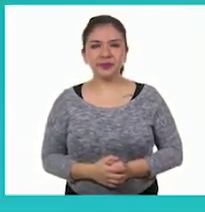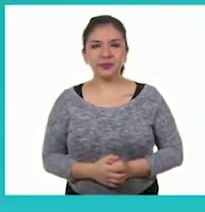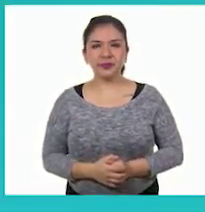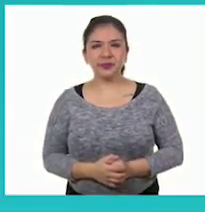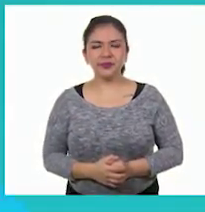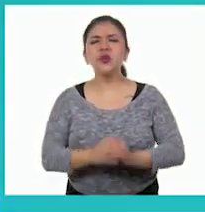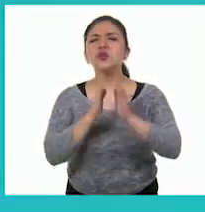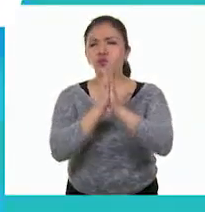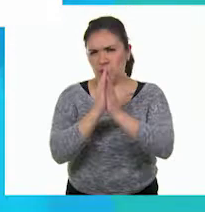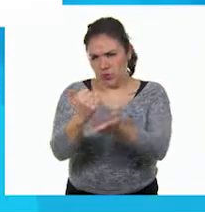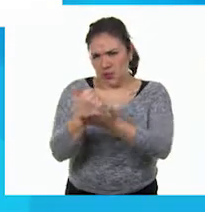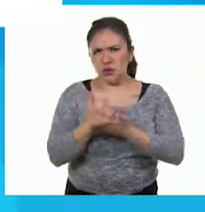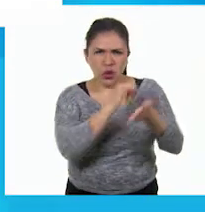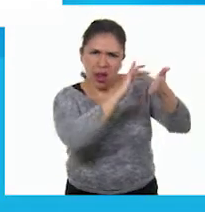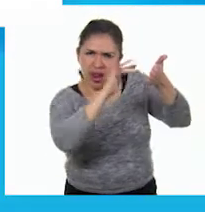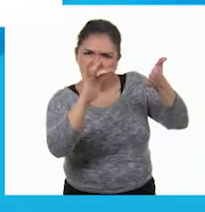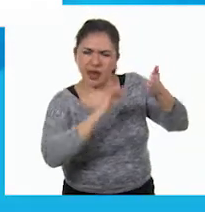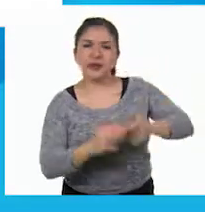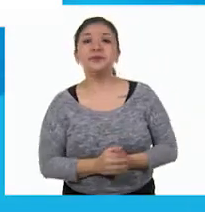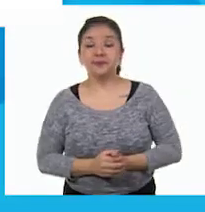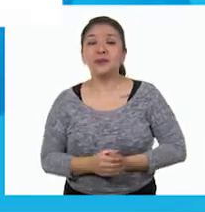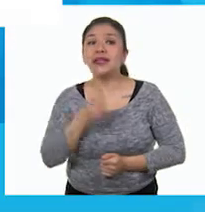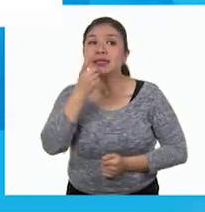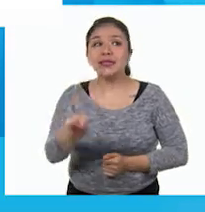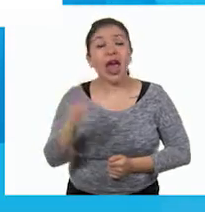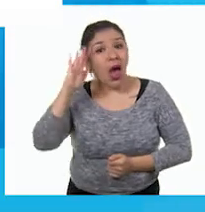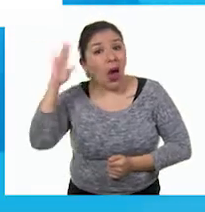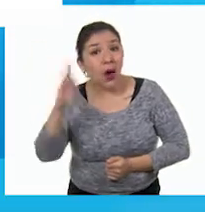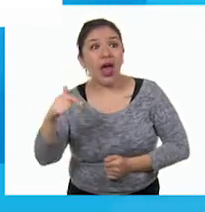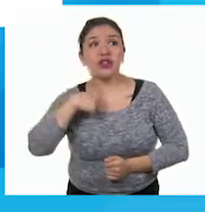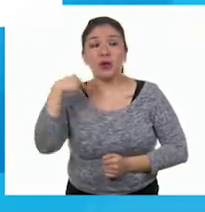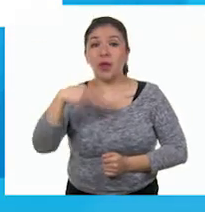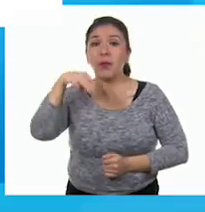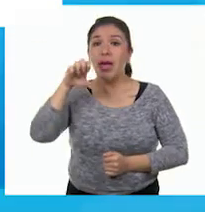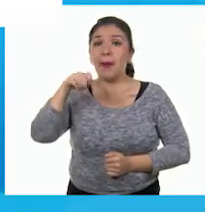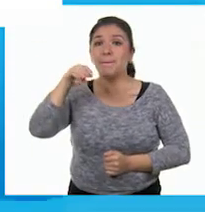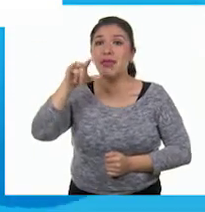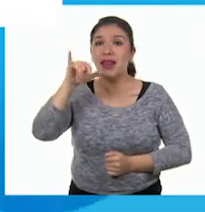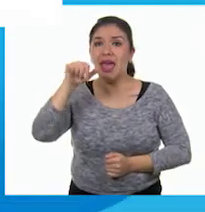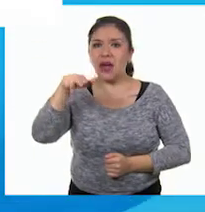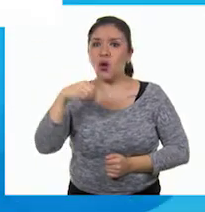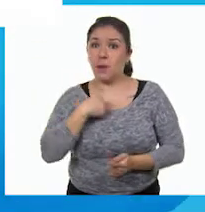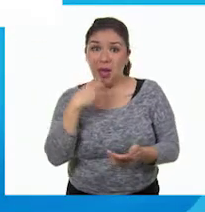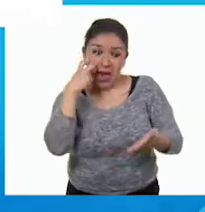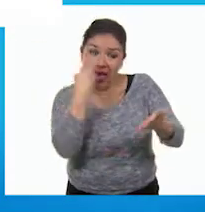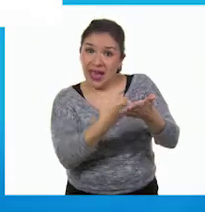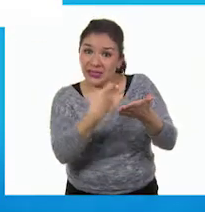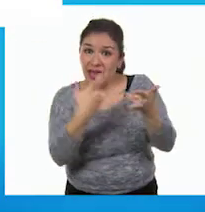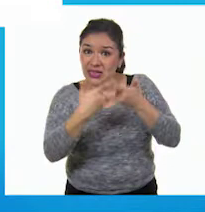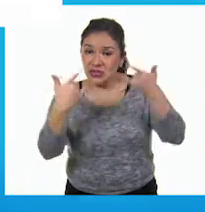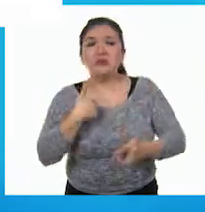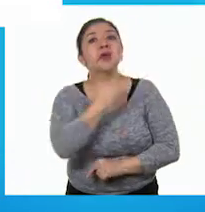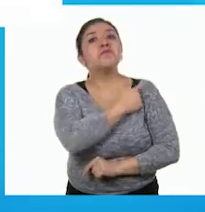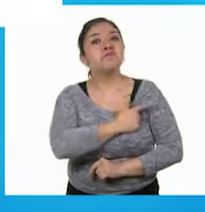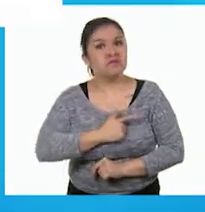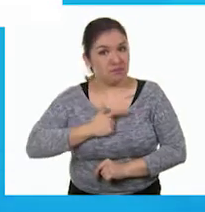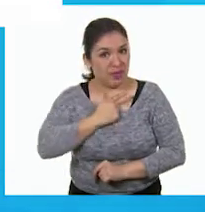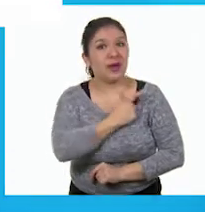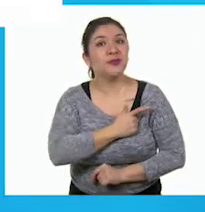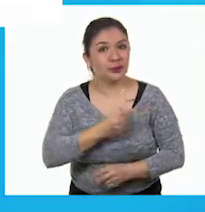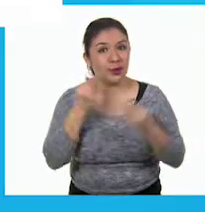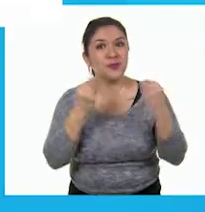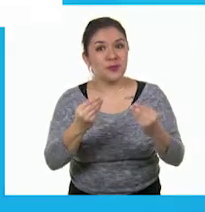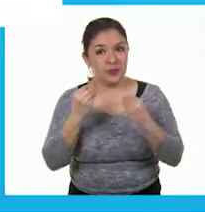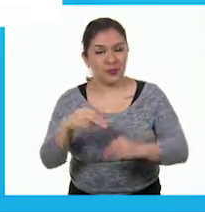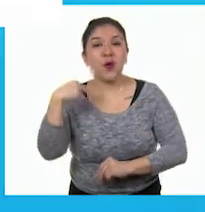¿Lo puedes leer, por favor? Mira, dice, hola, soy Emilio. A mí la fábula me gustó mucho. Ah, es Emiliano,